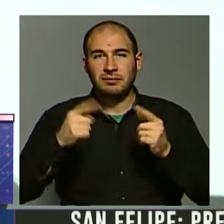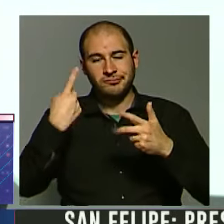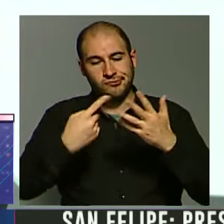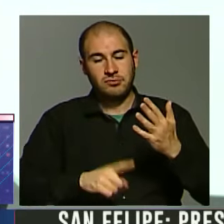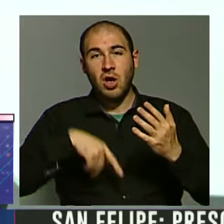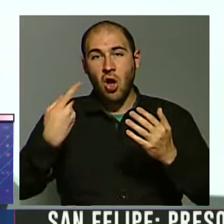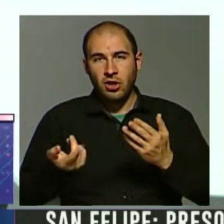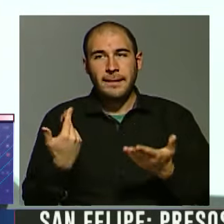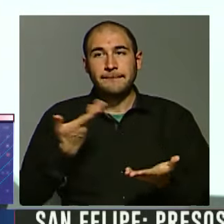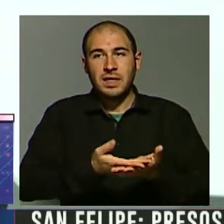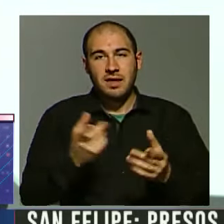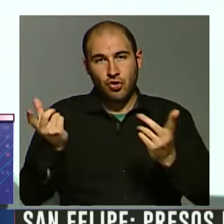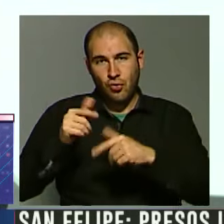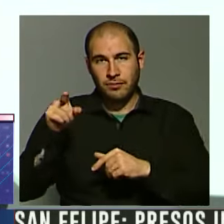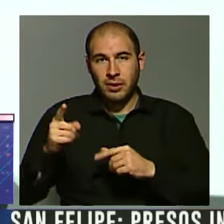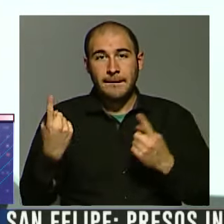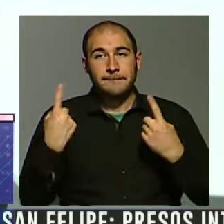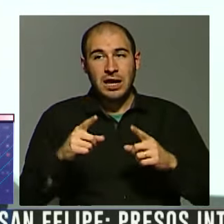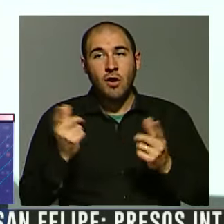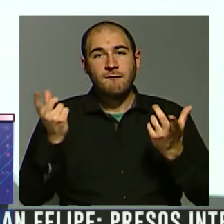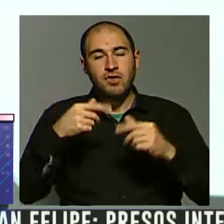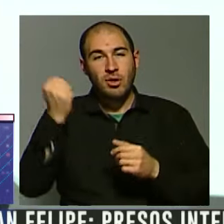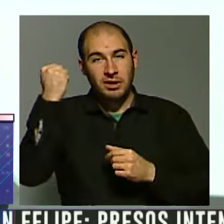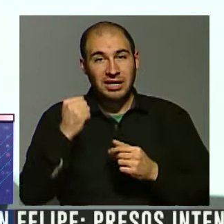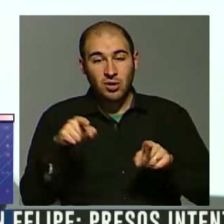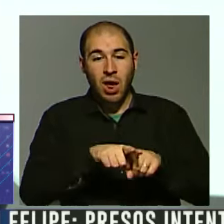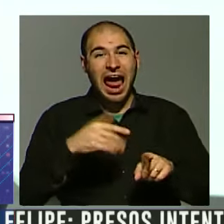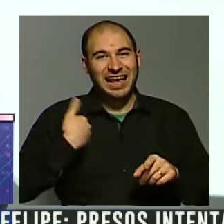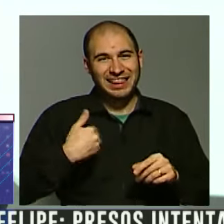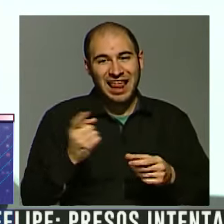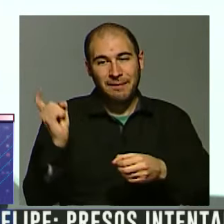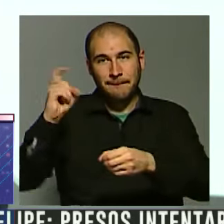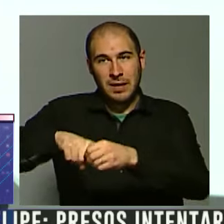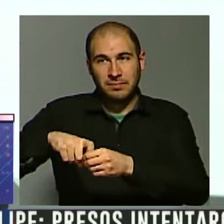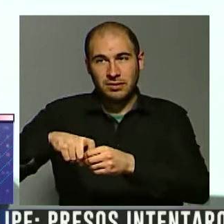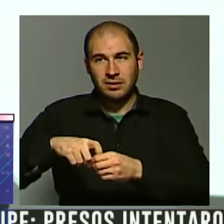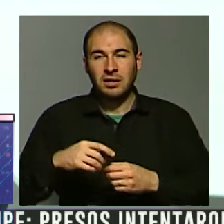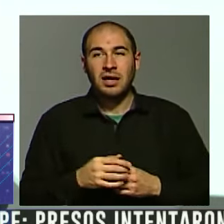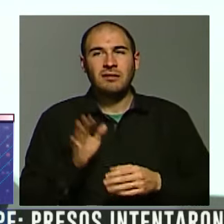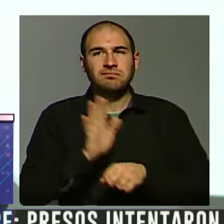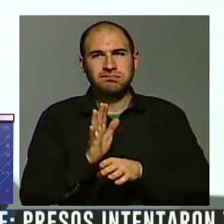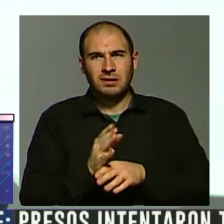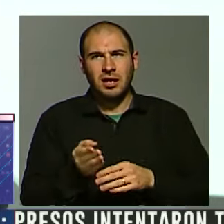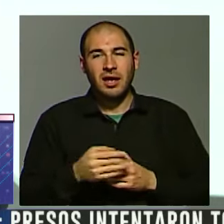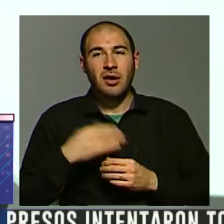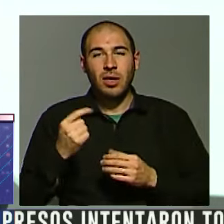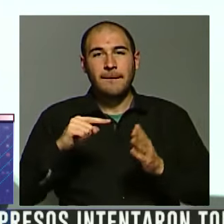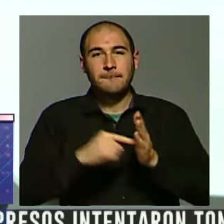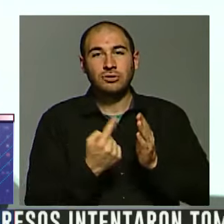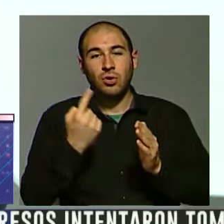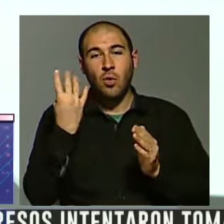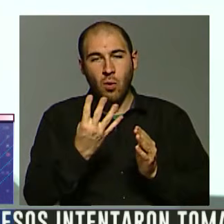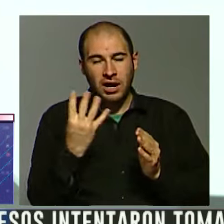que normalmente exige el fondo. Pero el Fondo Monetario, como Argentina es miembro, viene a través de lo que se conoce como el famoso artículo